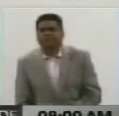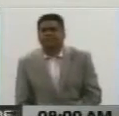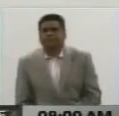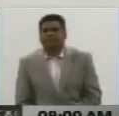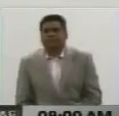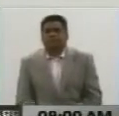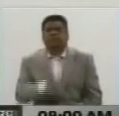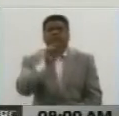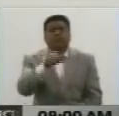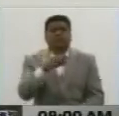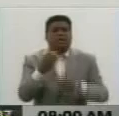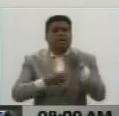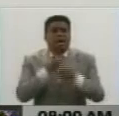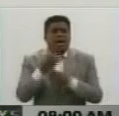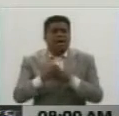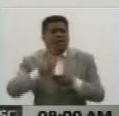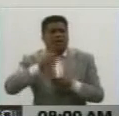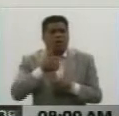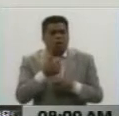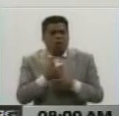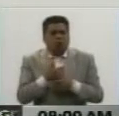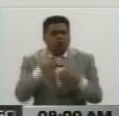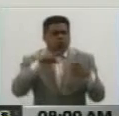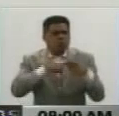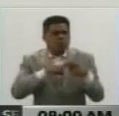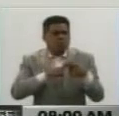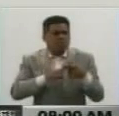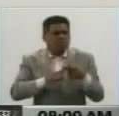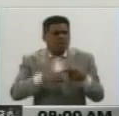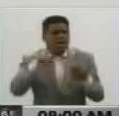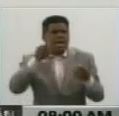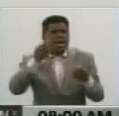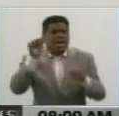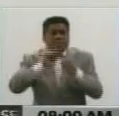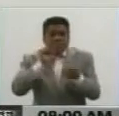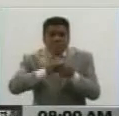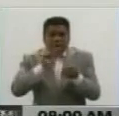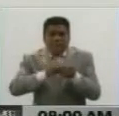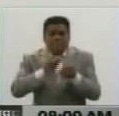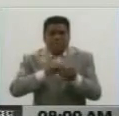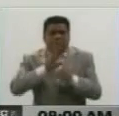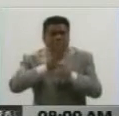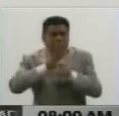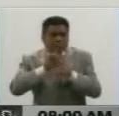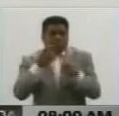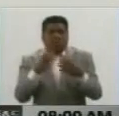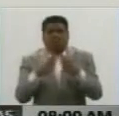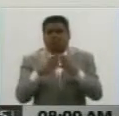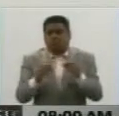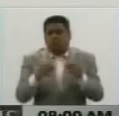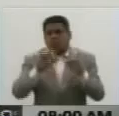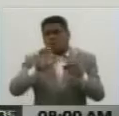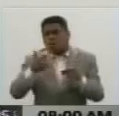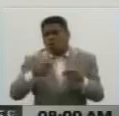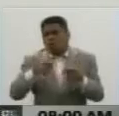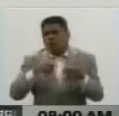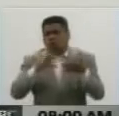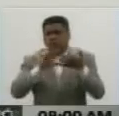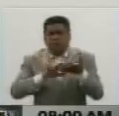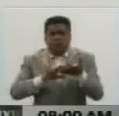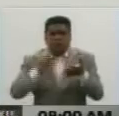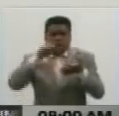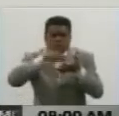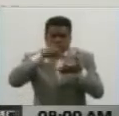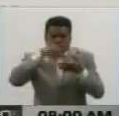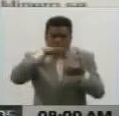y el oro junto a otros minerales como el diamante, ¿en qué porcentaje cae el riesgo país? Arnoldo García, la minería de granito